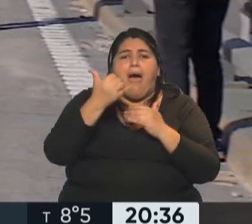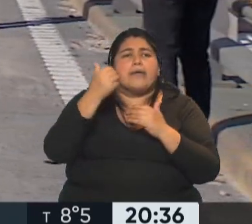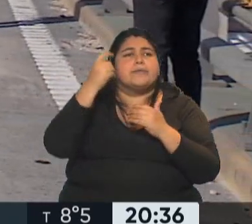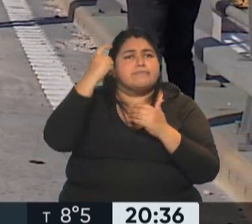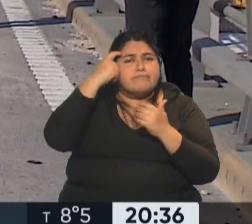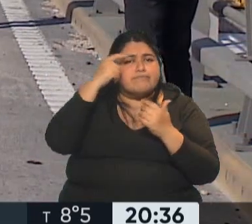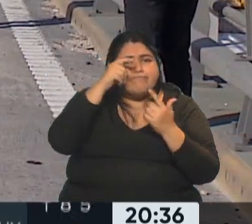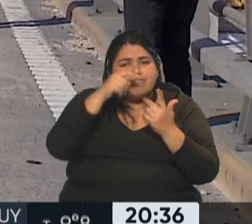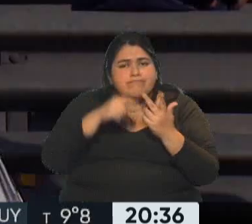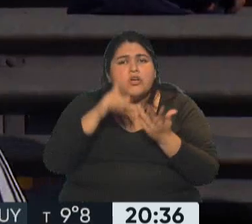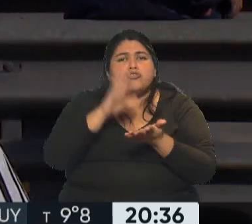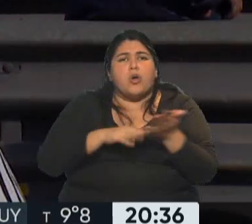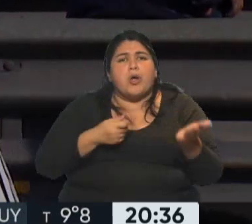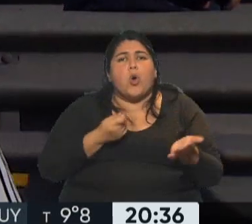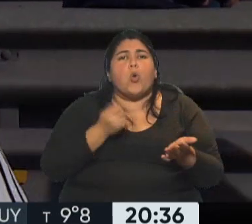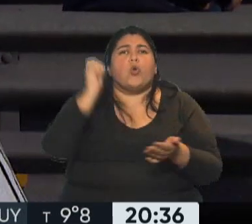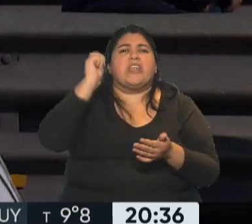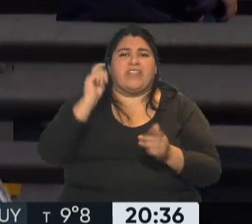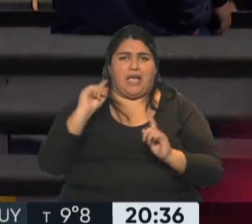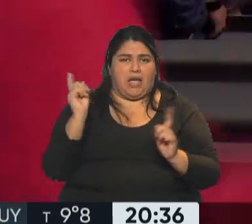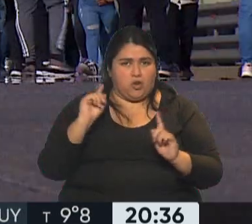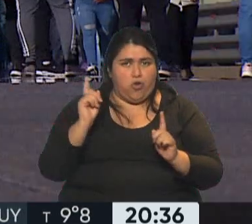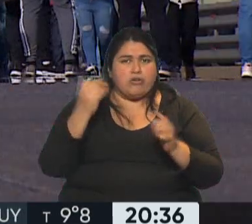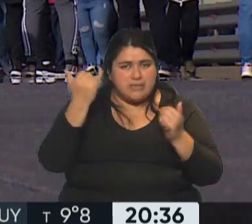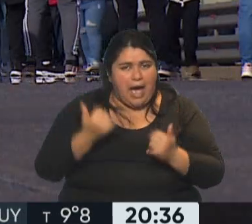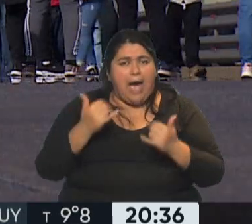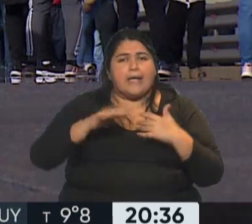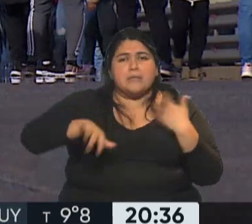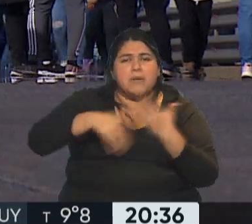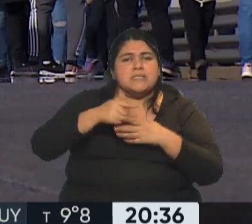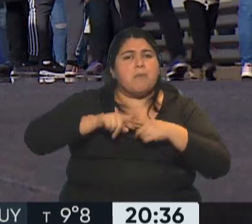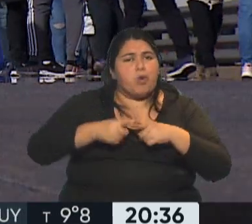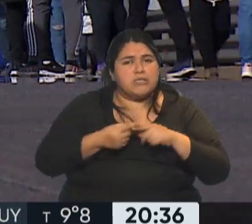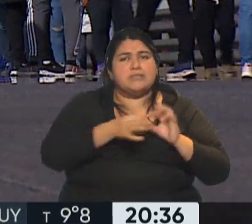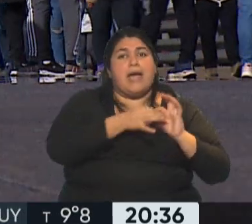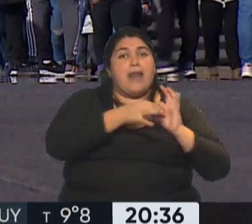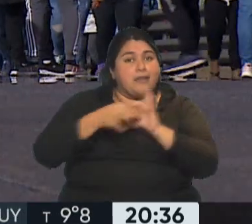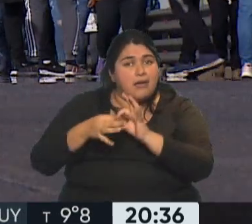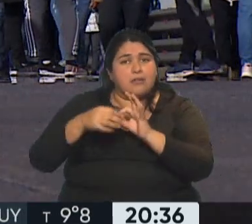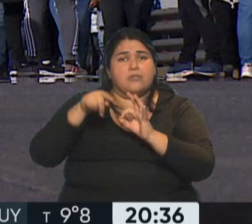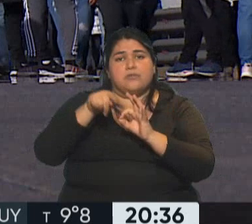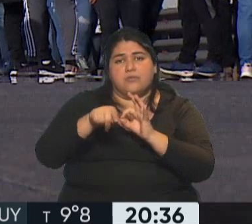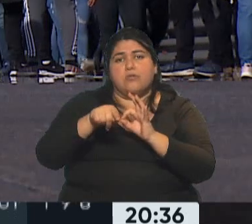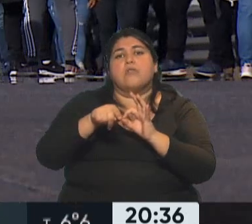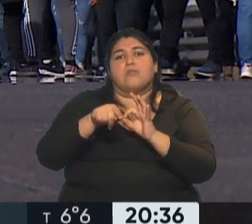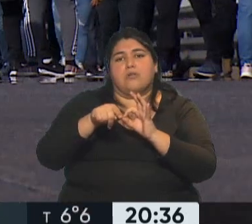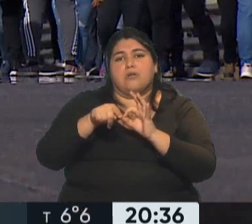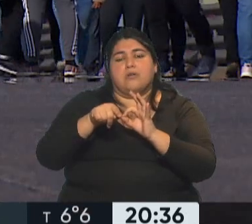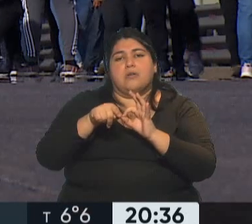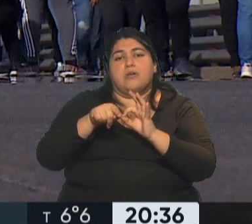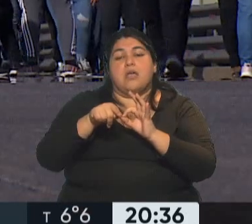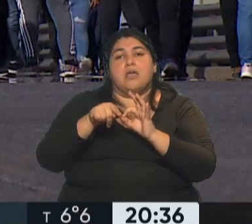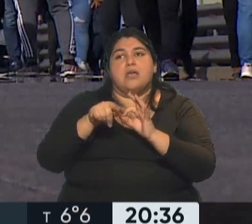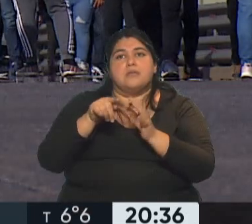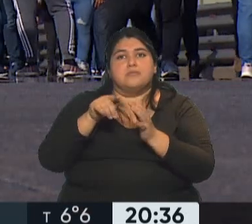no es una cuestión jurídica lo que se discute, acá hay razones políticas que si bien van de la mano, como dice Cherco en su nota,